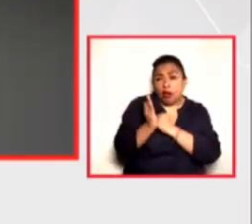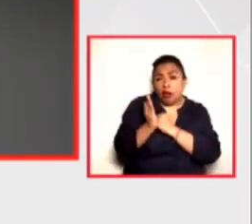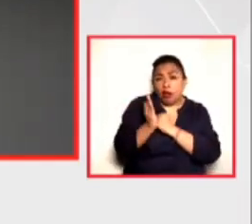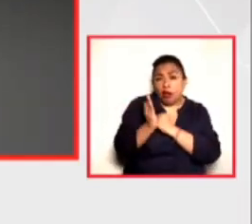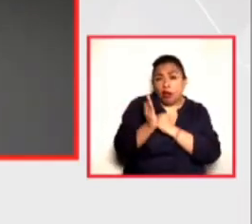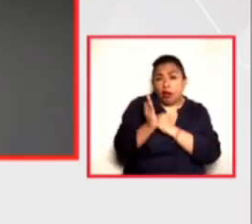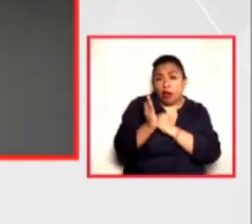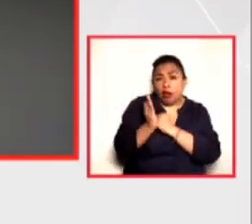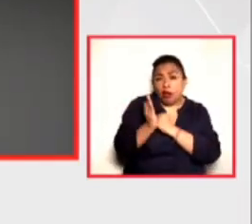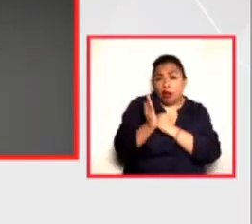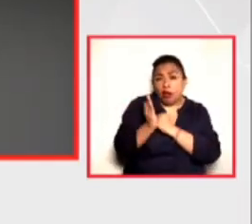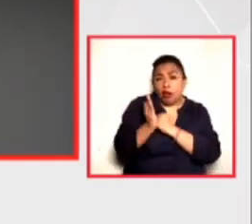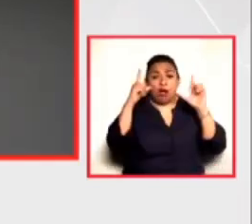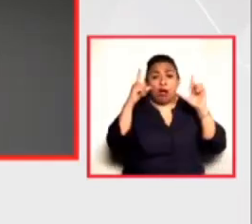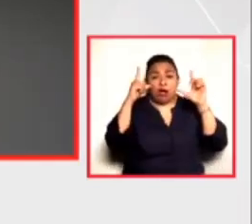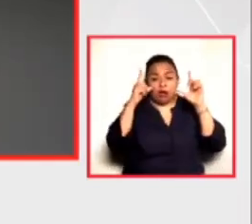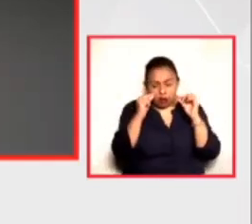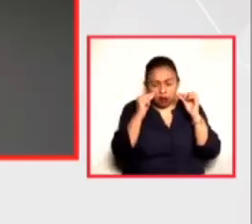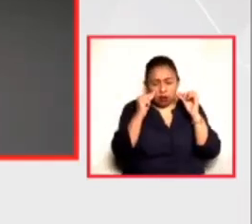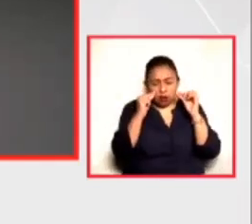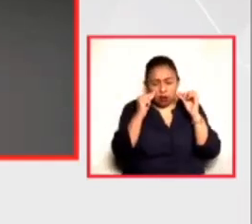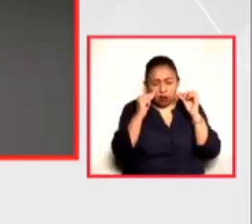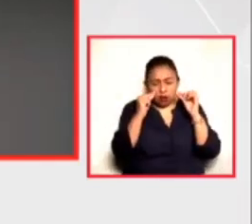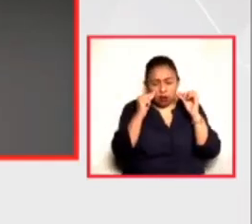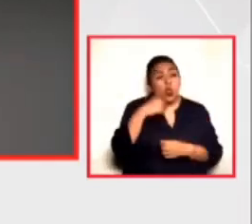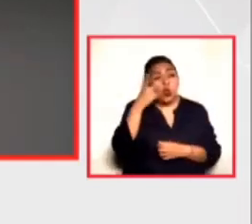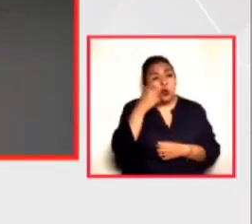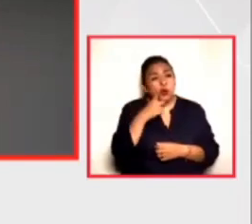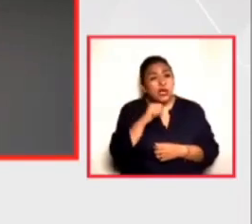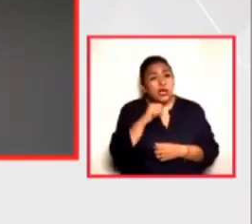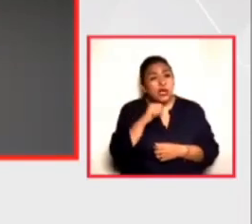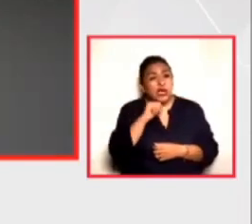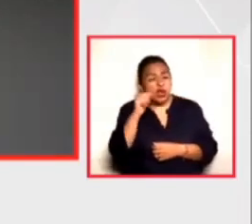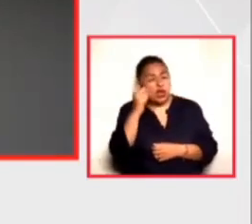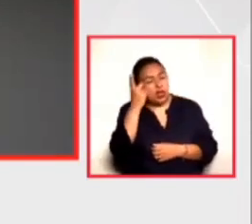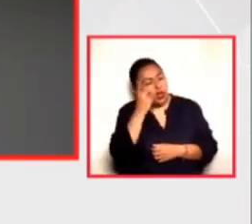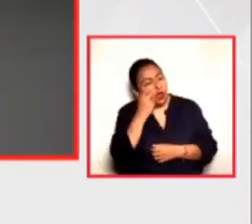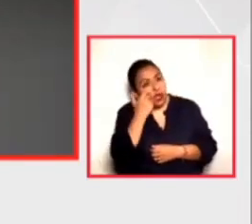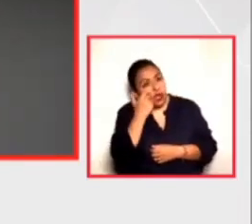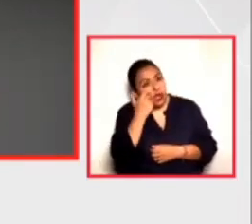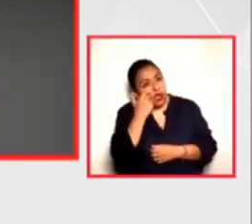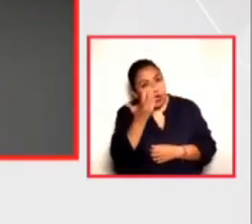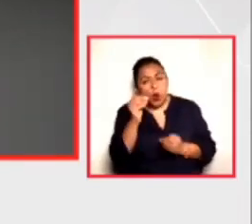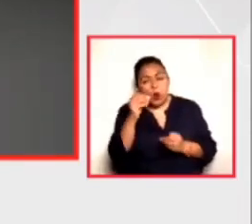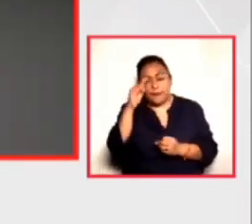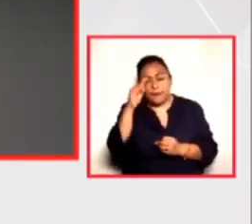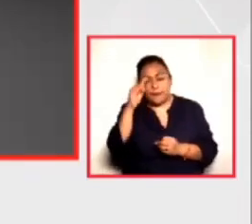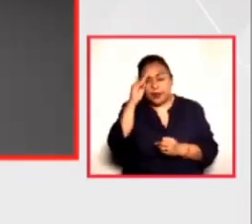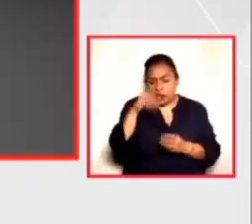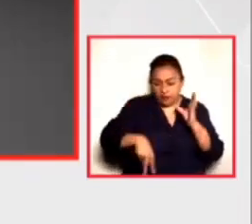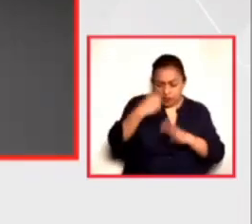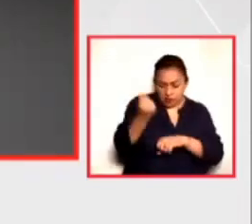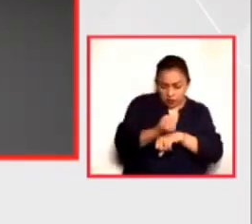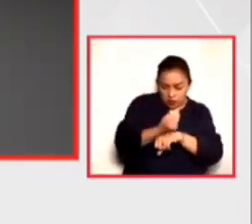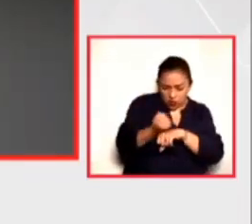juicios, no te duermas sin sueño, no te pienses sin sangre, no te juzgues sin